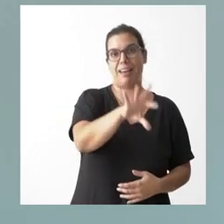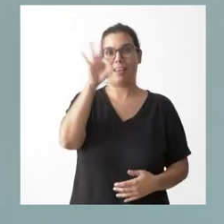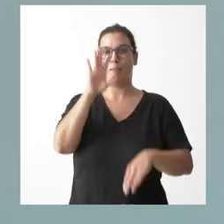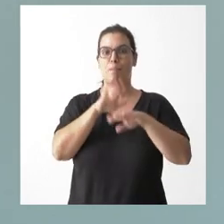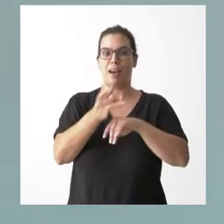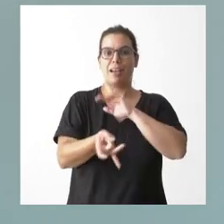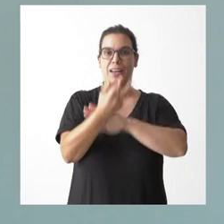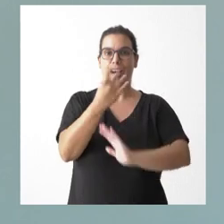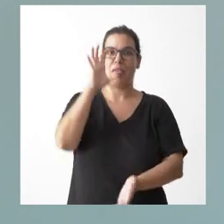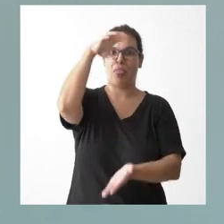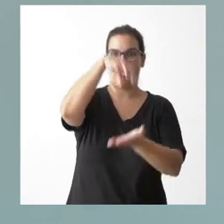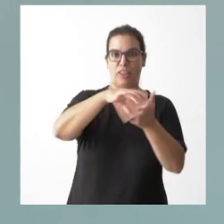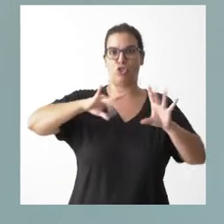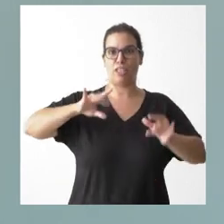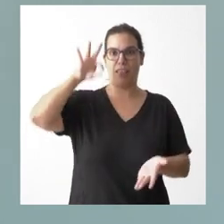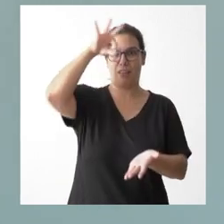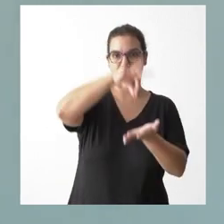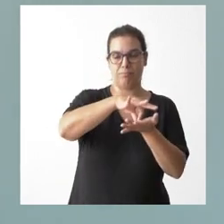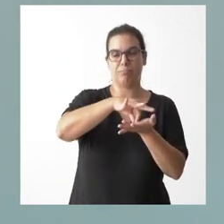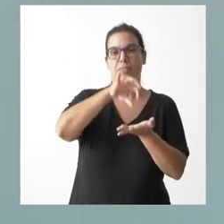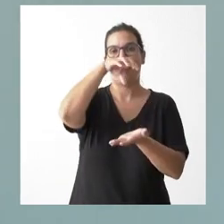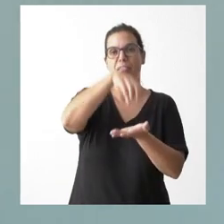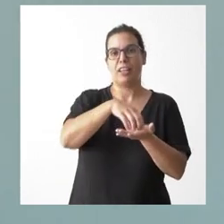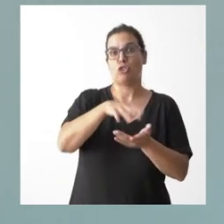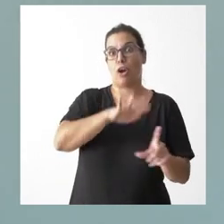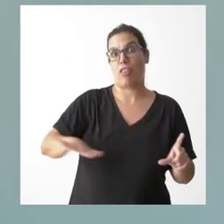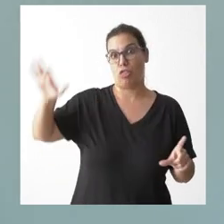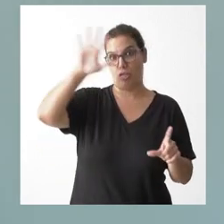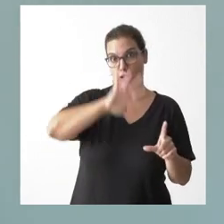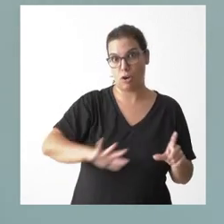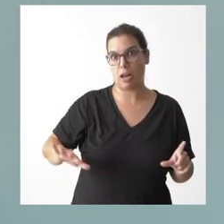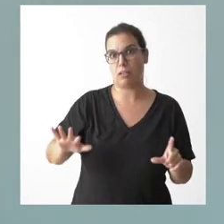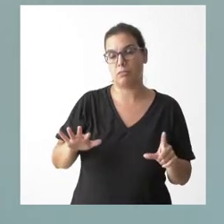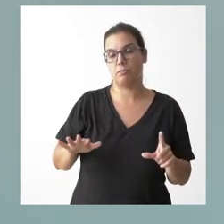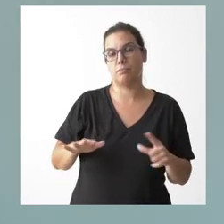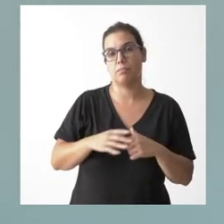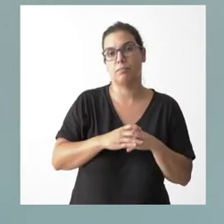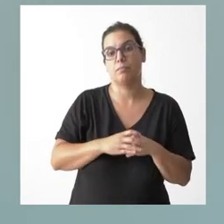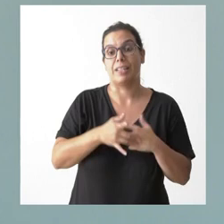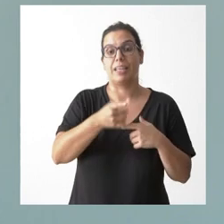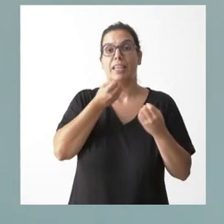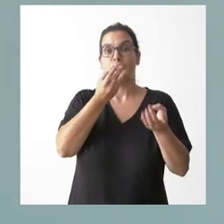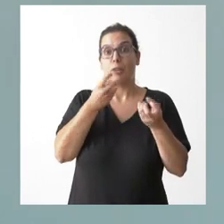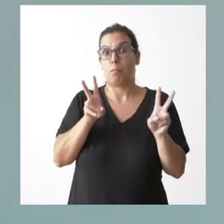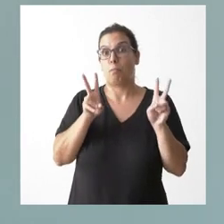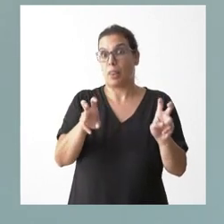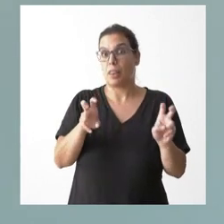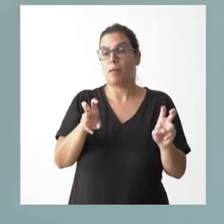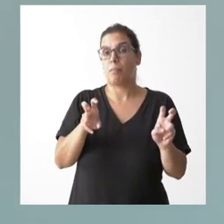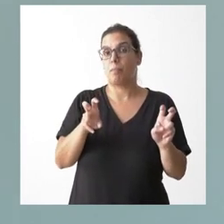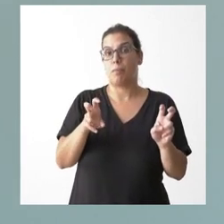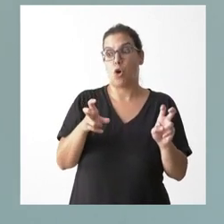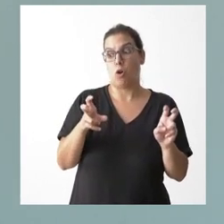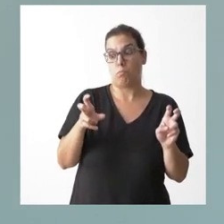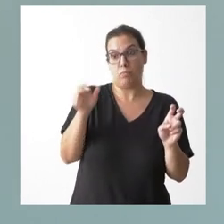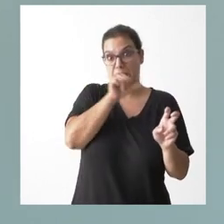para ser sede de este centro de ámbito nacional, cuya información inicial ha sido comunicada esta